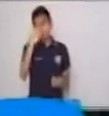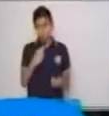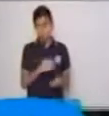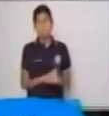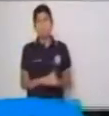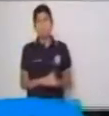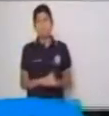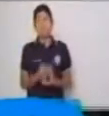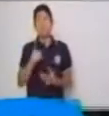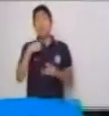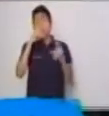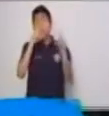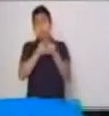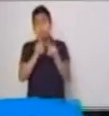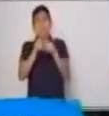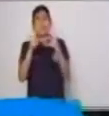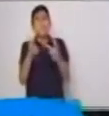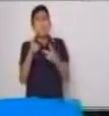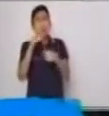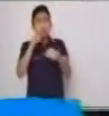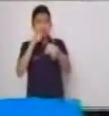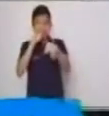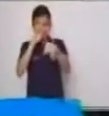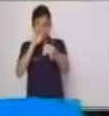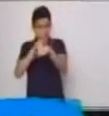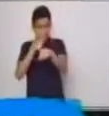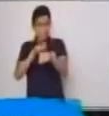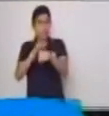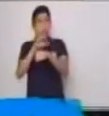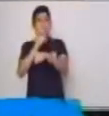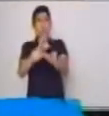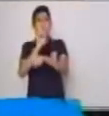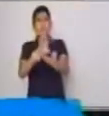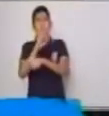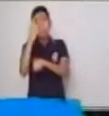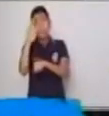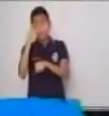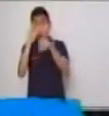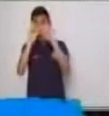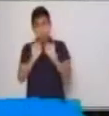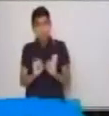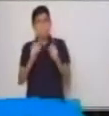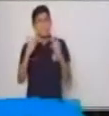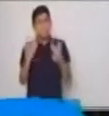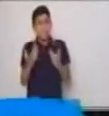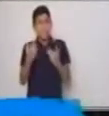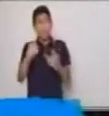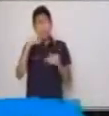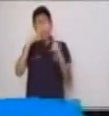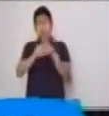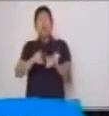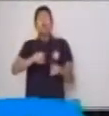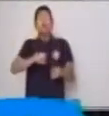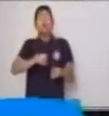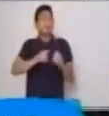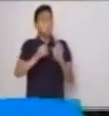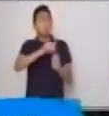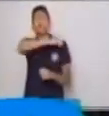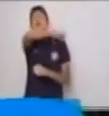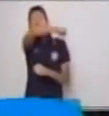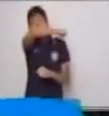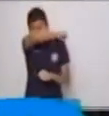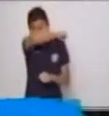siempre recomendarles cubrirse nariz y boca con su parte interior de nuestro codo,